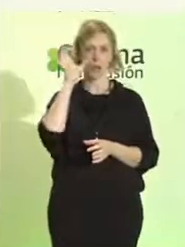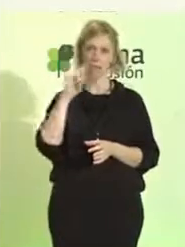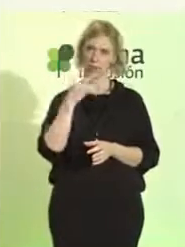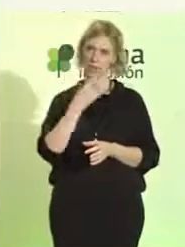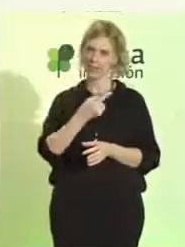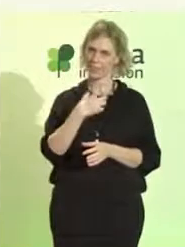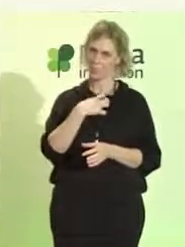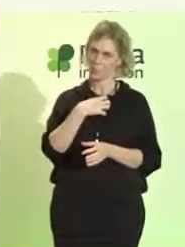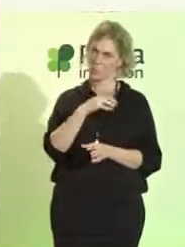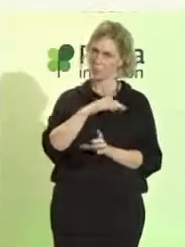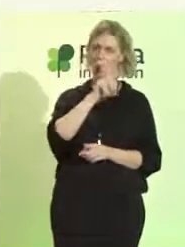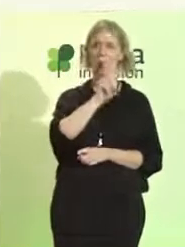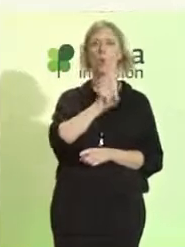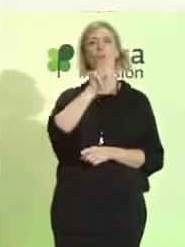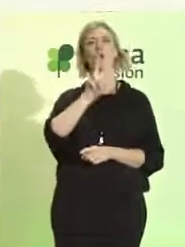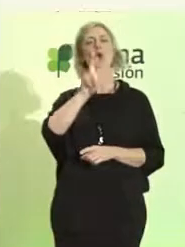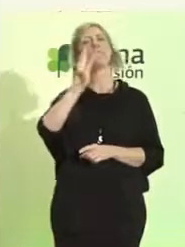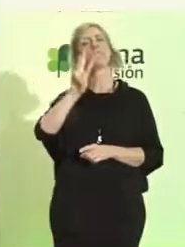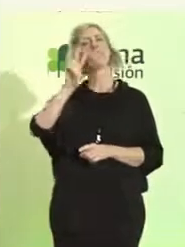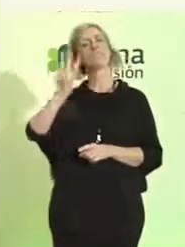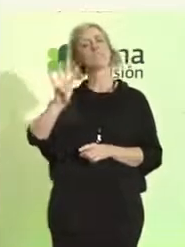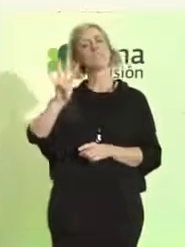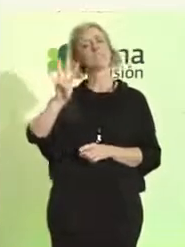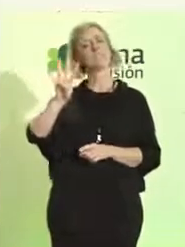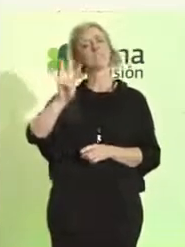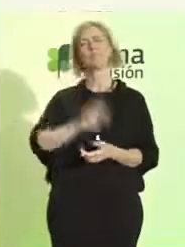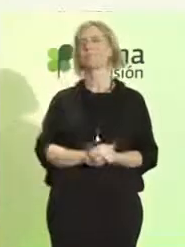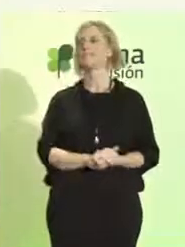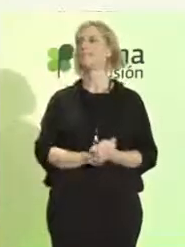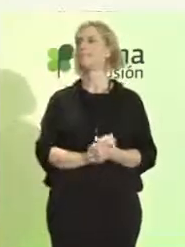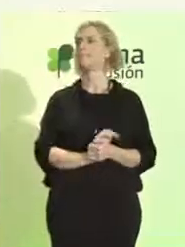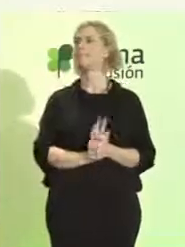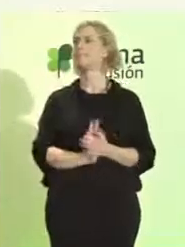Un, dos, tres, y...